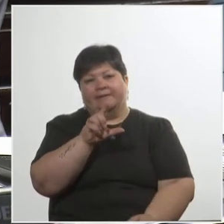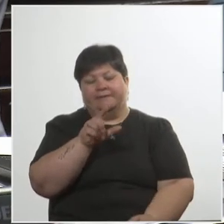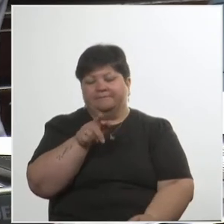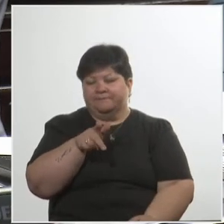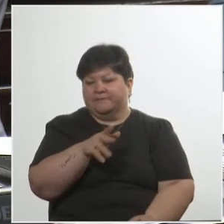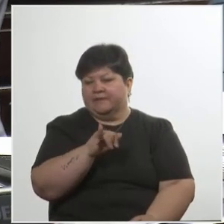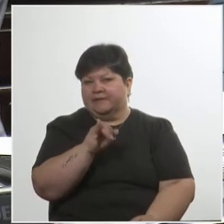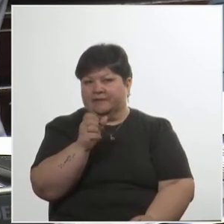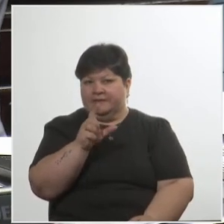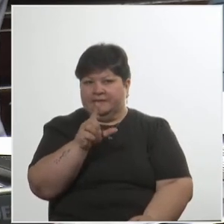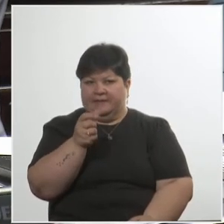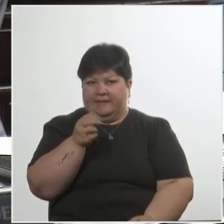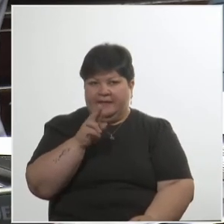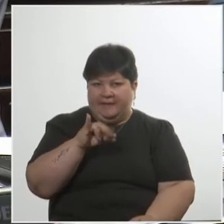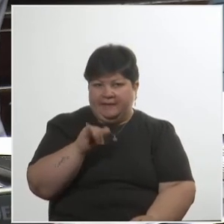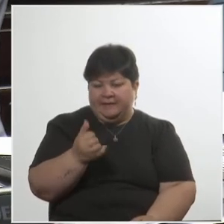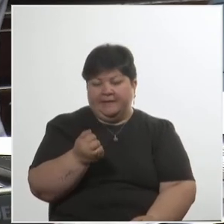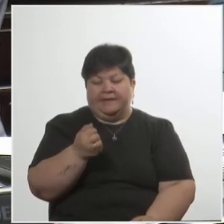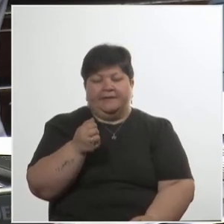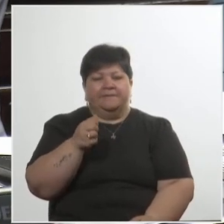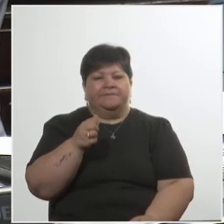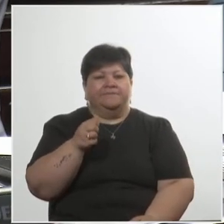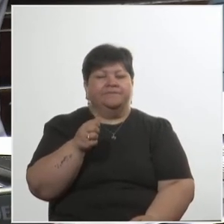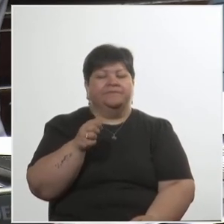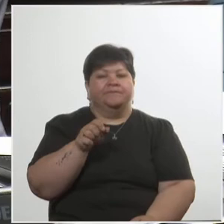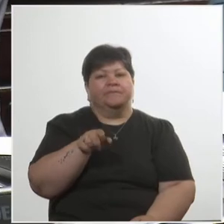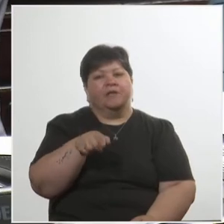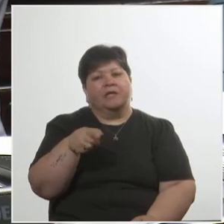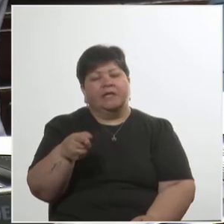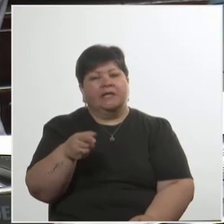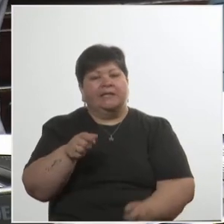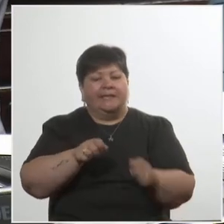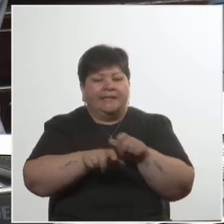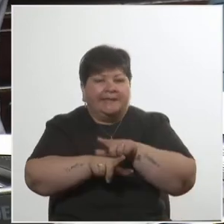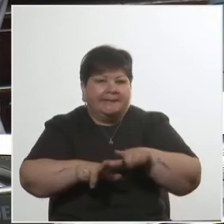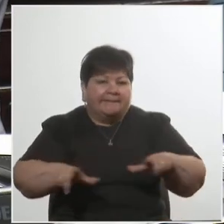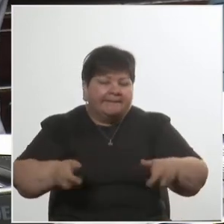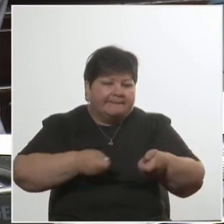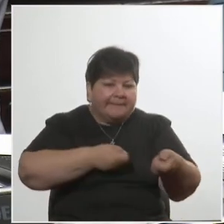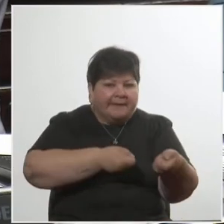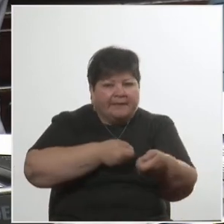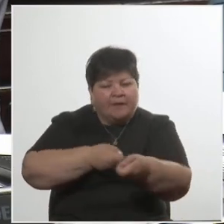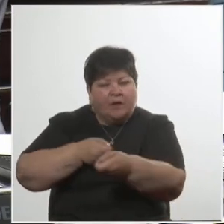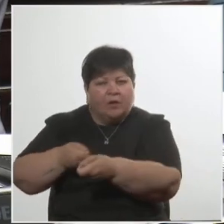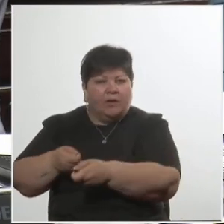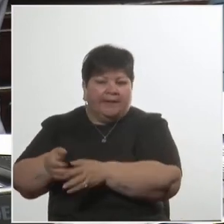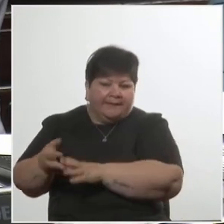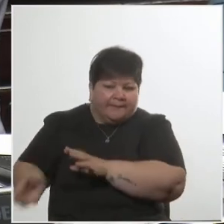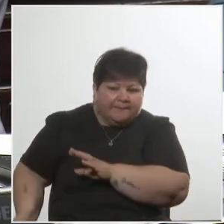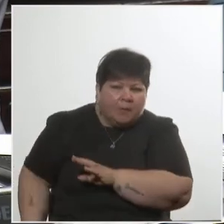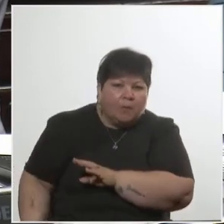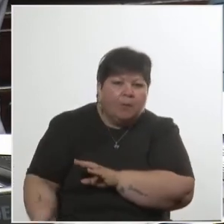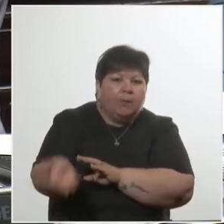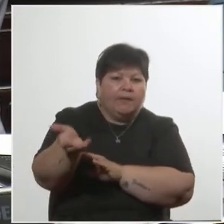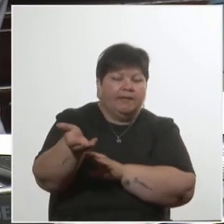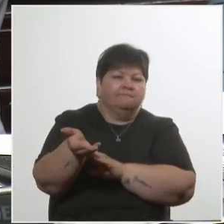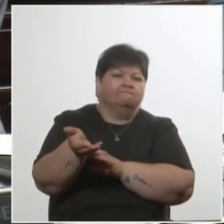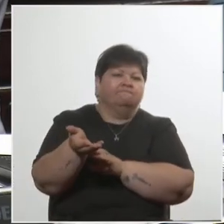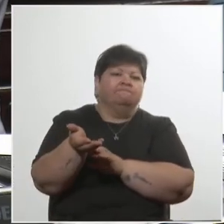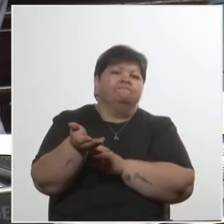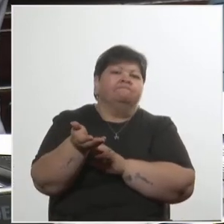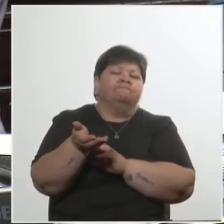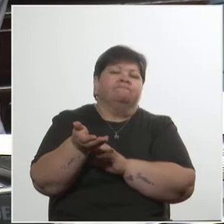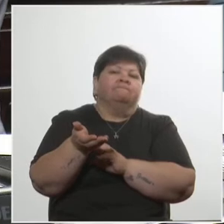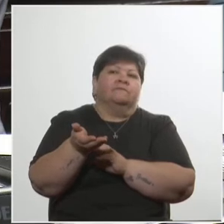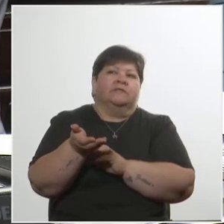la limpiadora del Bowling que sufrió heridas que que bueno de alguna forma signarían el resto de